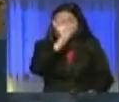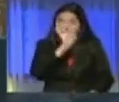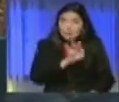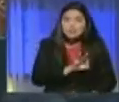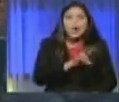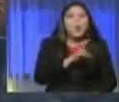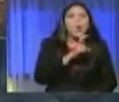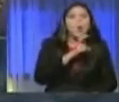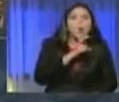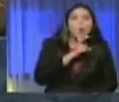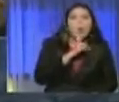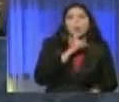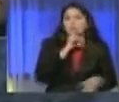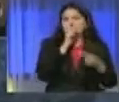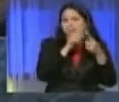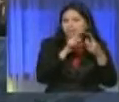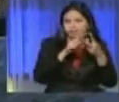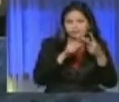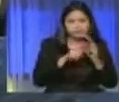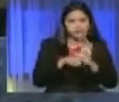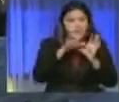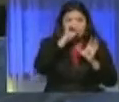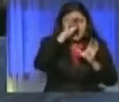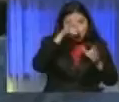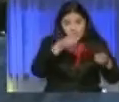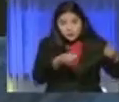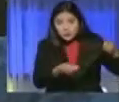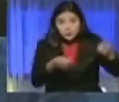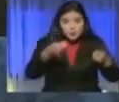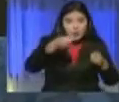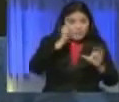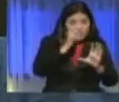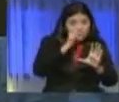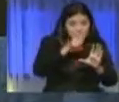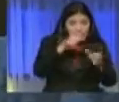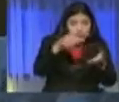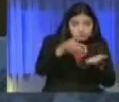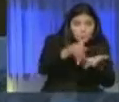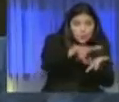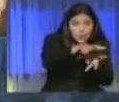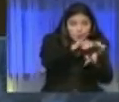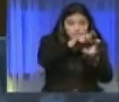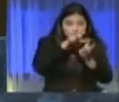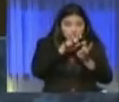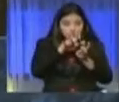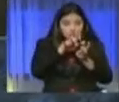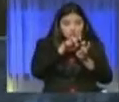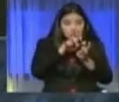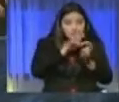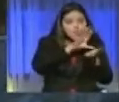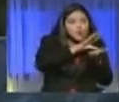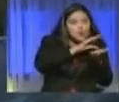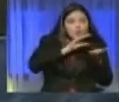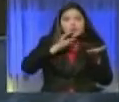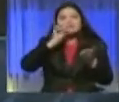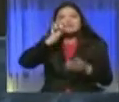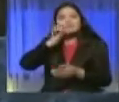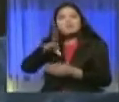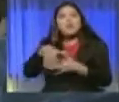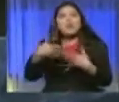en diamantes, en coltán, en cobre, etcétera, etcétera, tiene un solo destino: